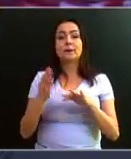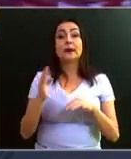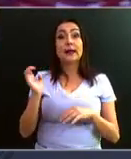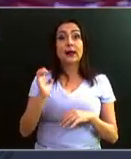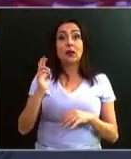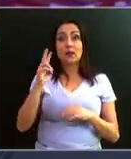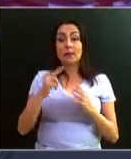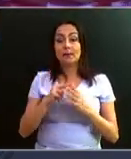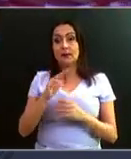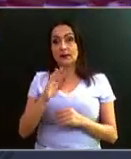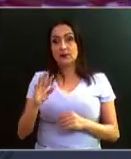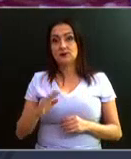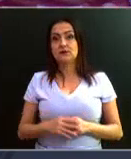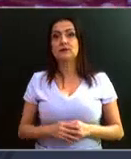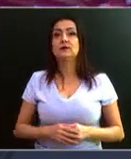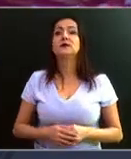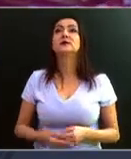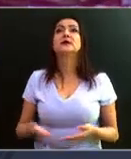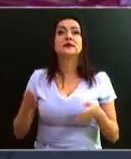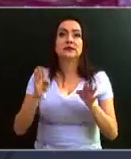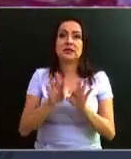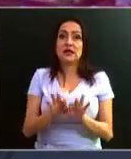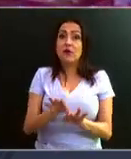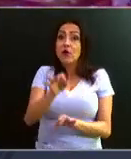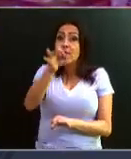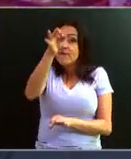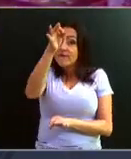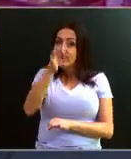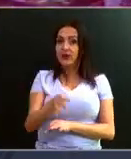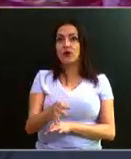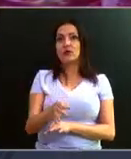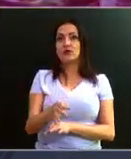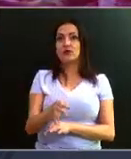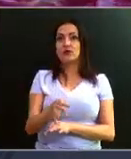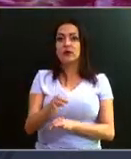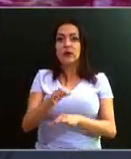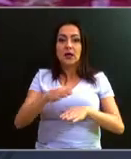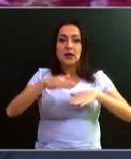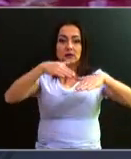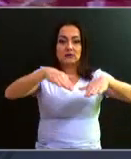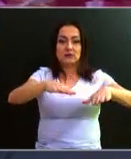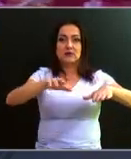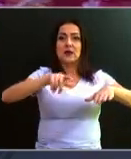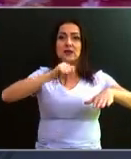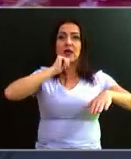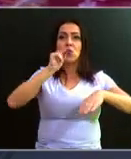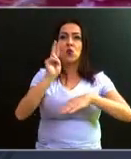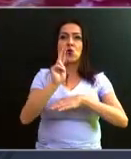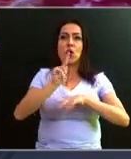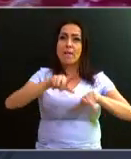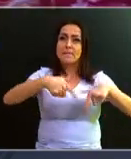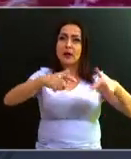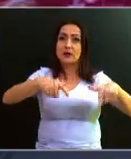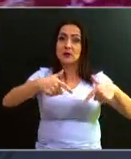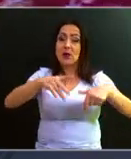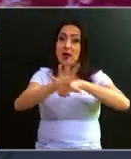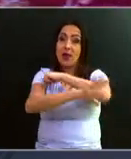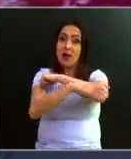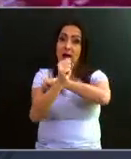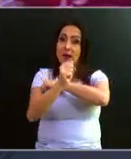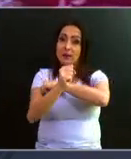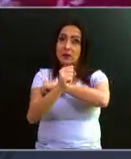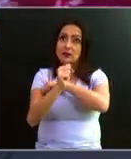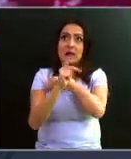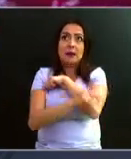del 2025 se estará cerrando de forma definitiva el relleno sanitario de La Uruca, ubicado en La Carpio,